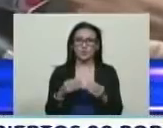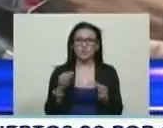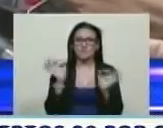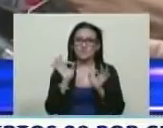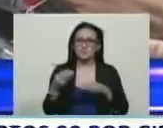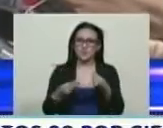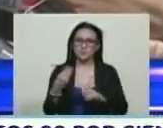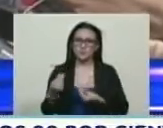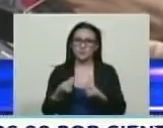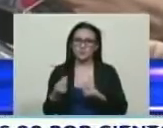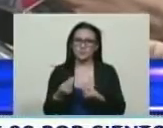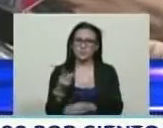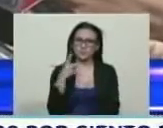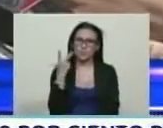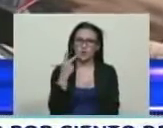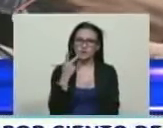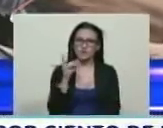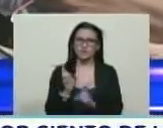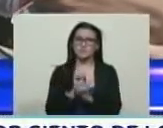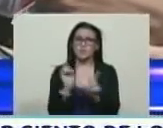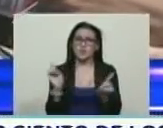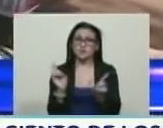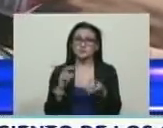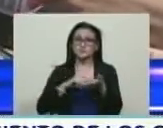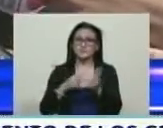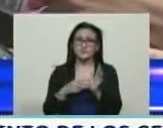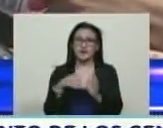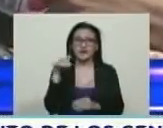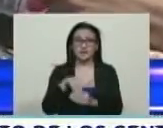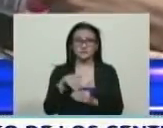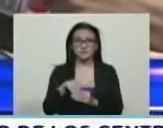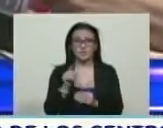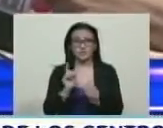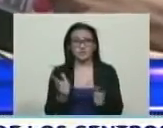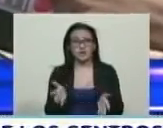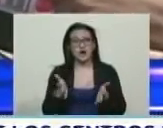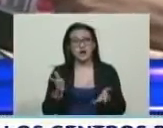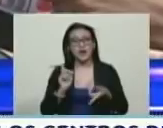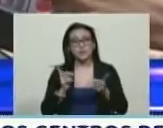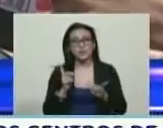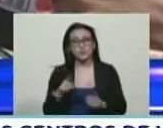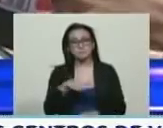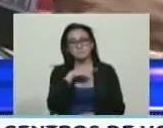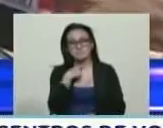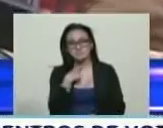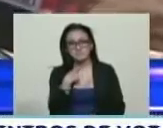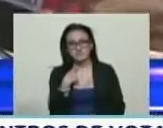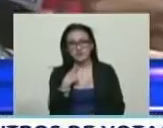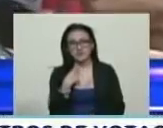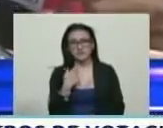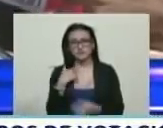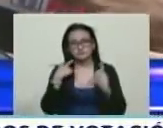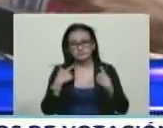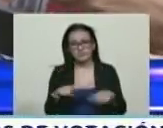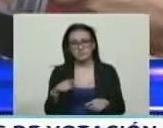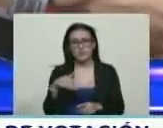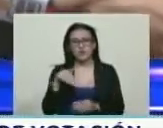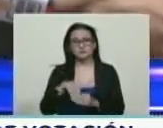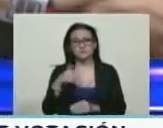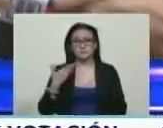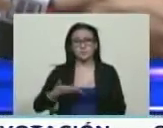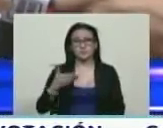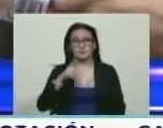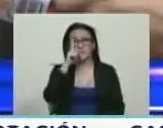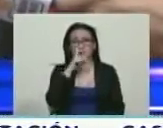La política en democracia son elecciones. En las elecciones se gana y se pierde. Nosotros perdimos una elección importantísima para nosotros en el